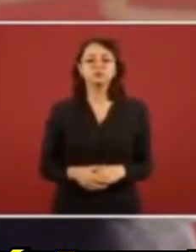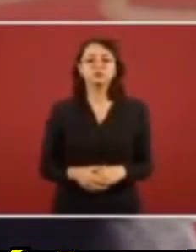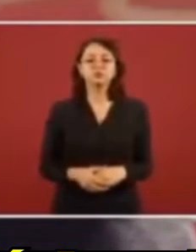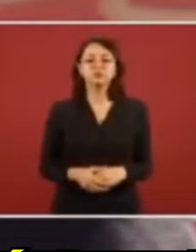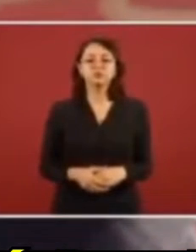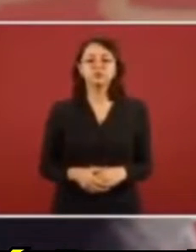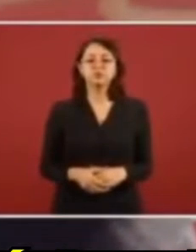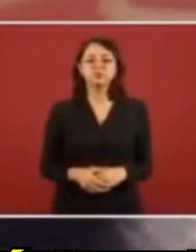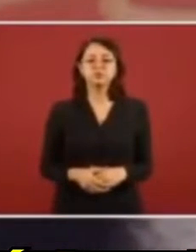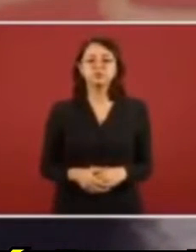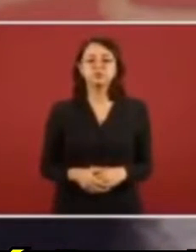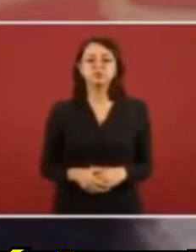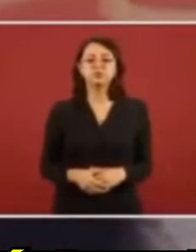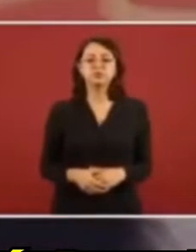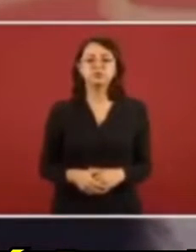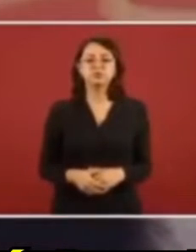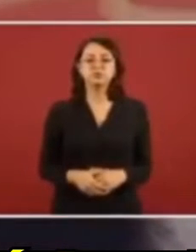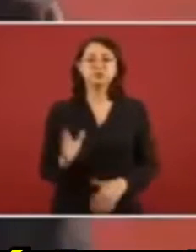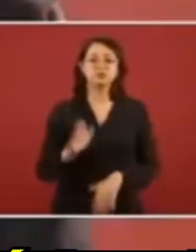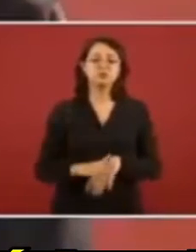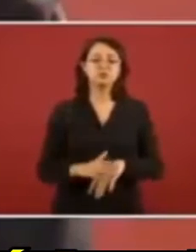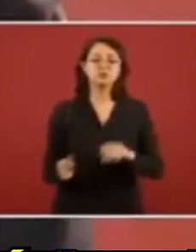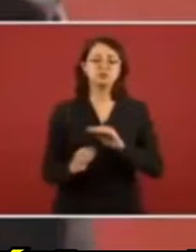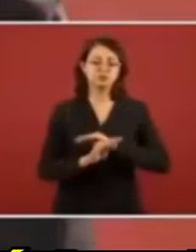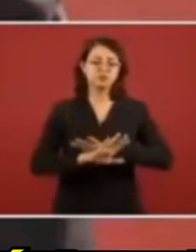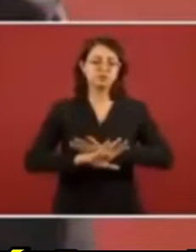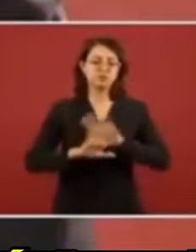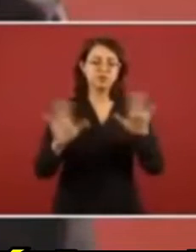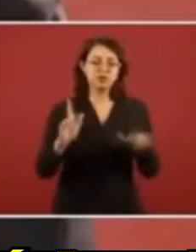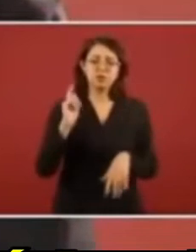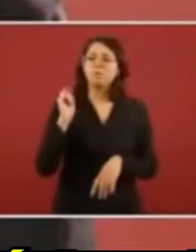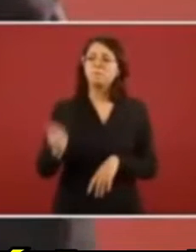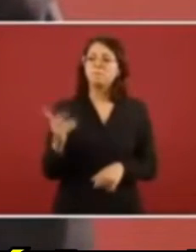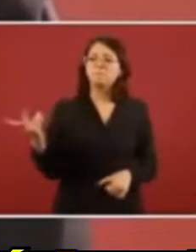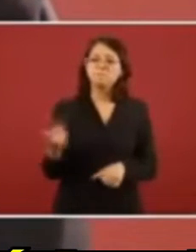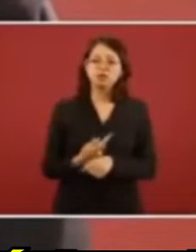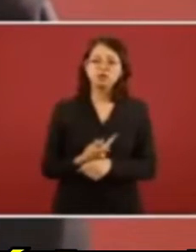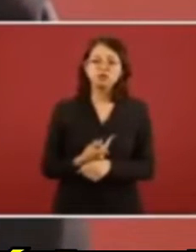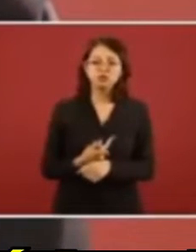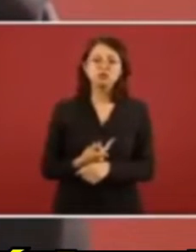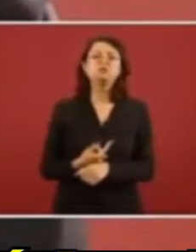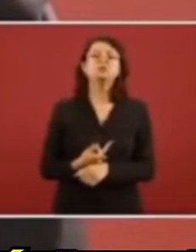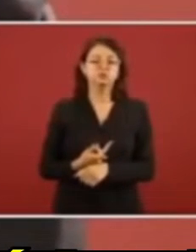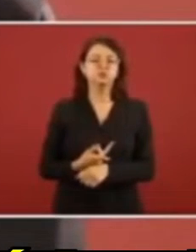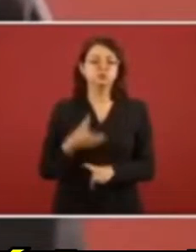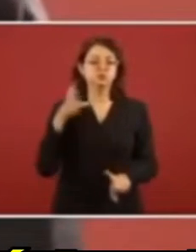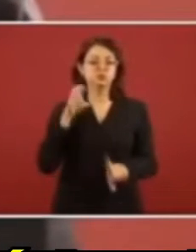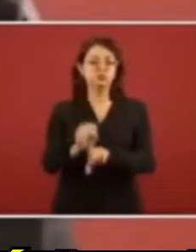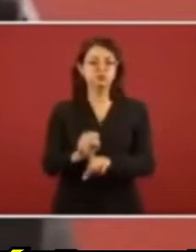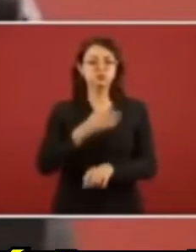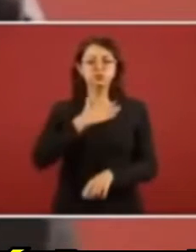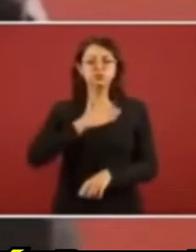para que se esclarezcan los hechos por completo y se haga justicia. Pero no